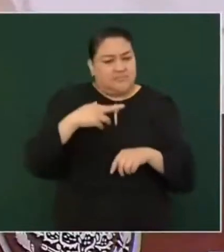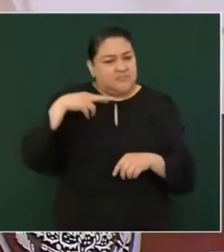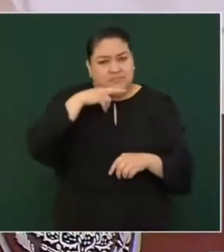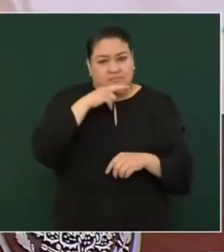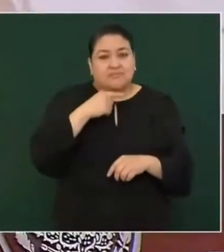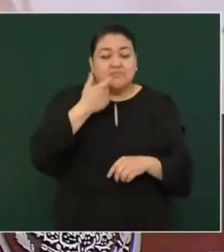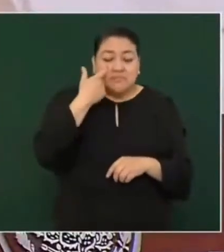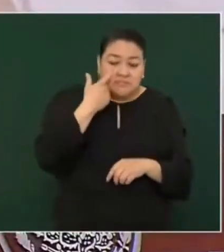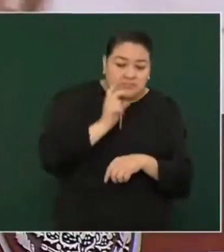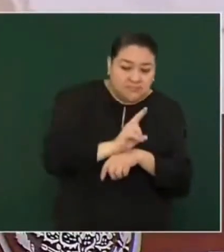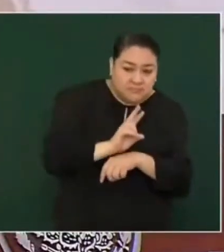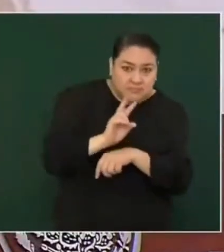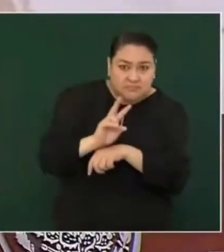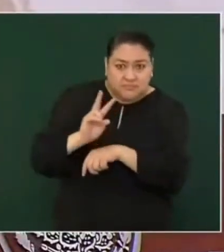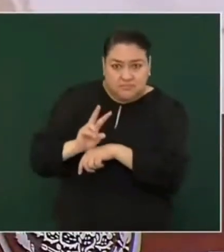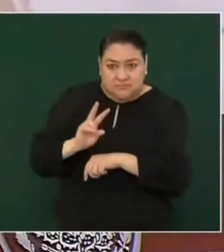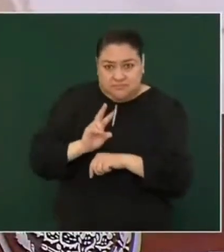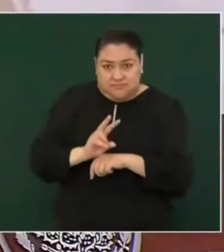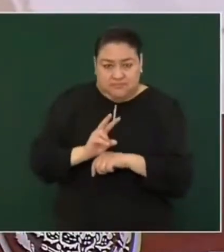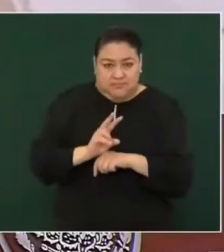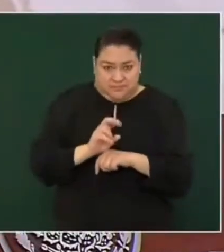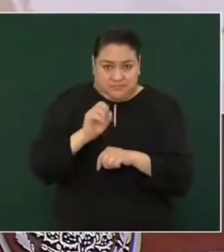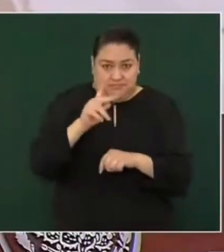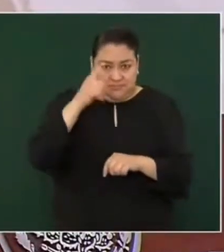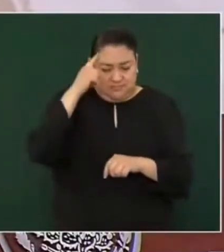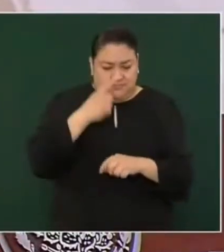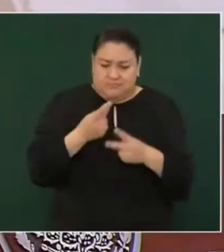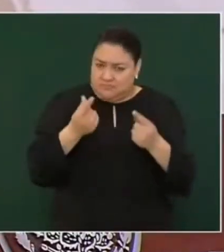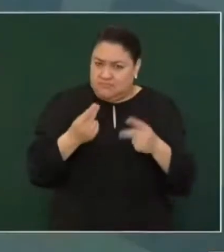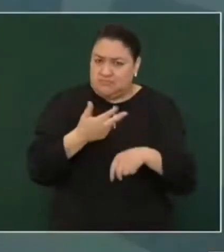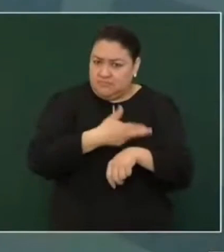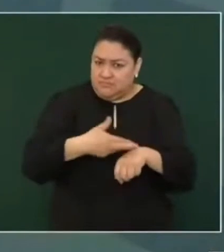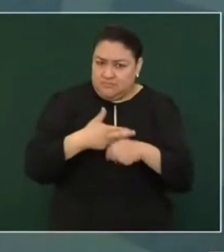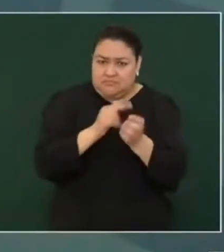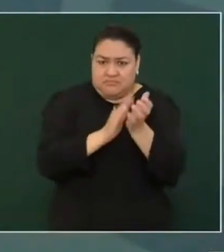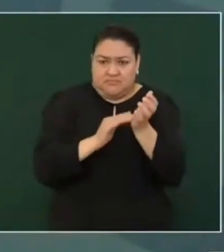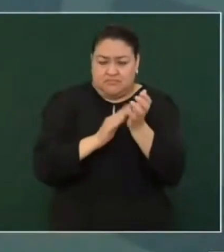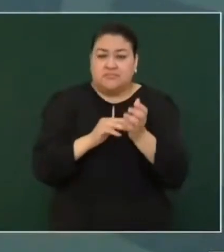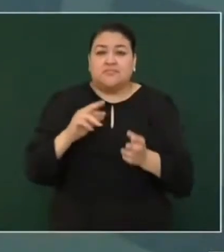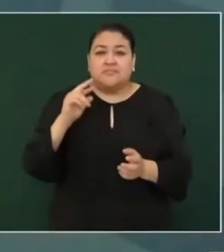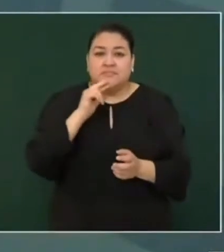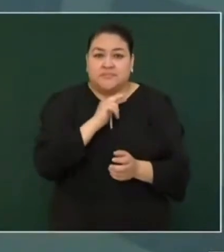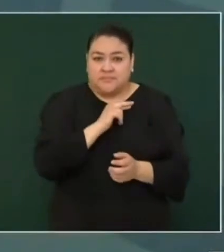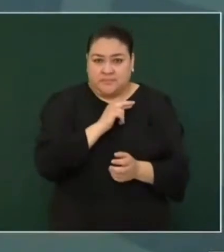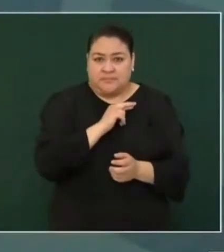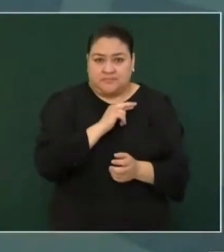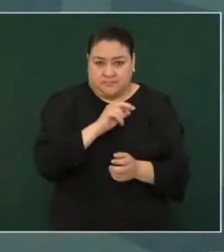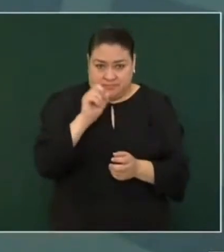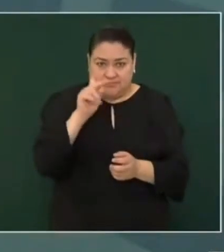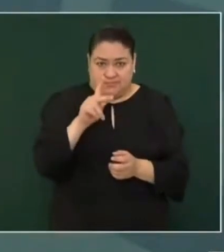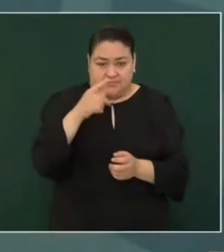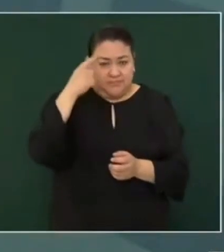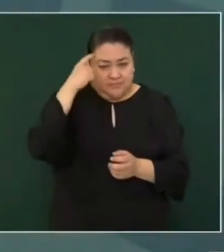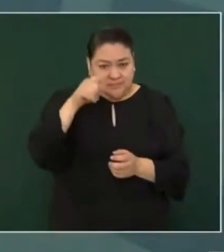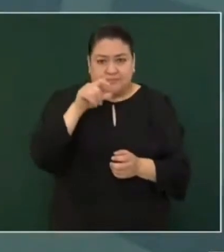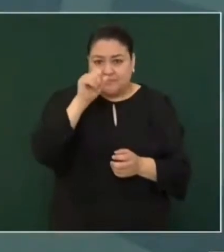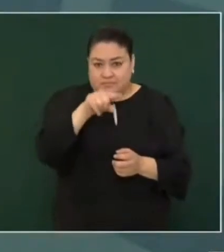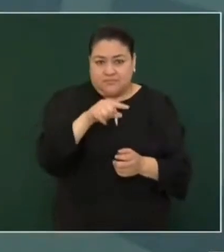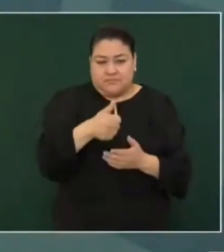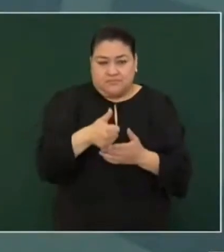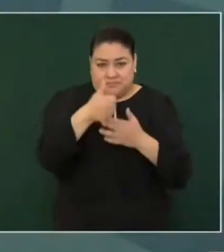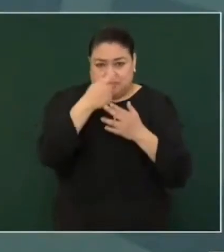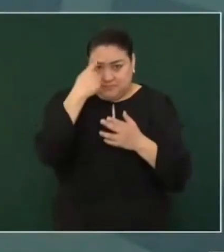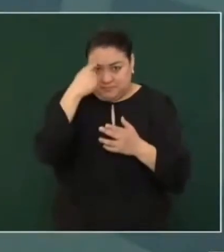pendientes de que se agilicen los trámites, que nos